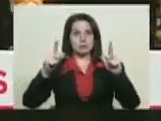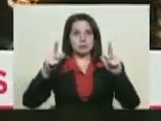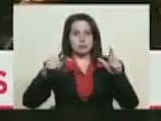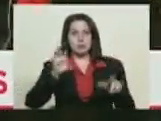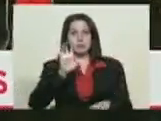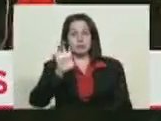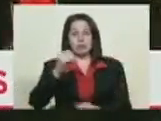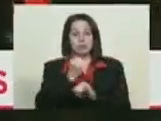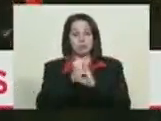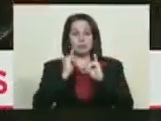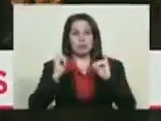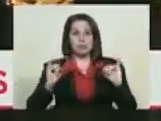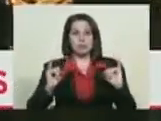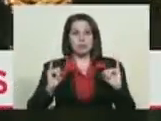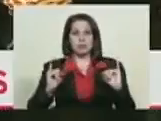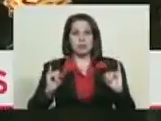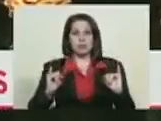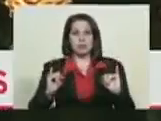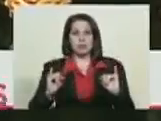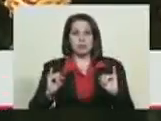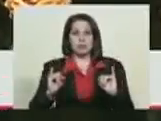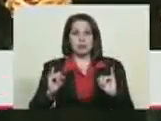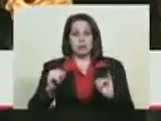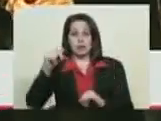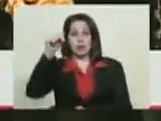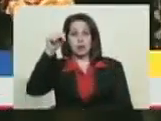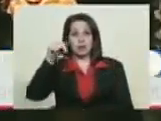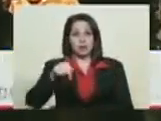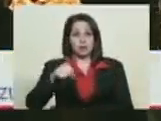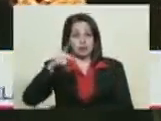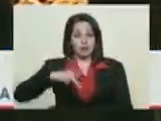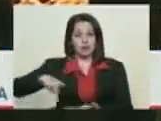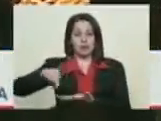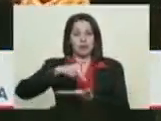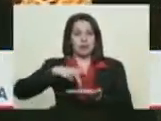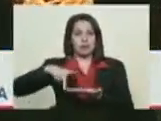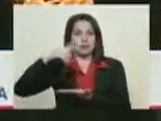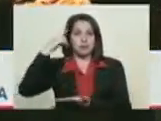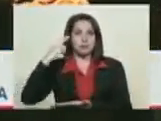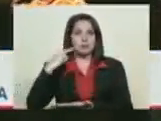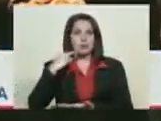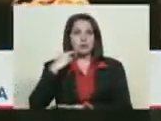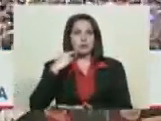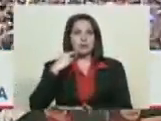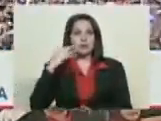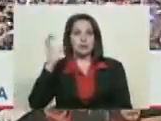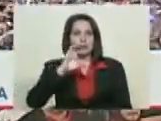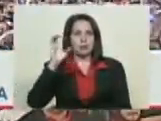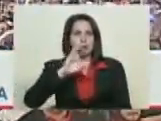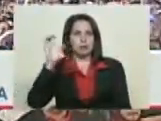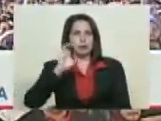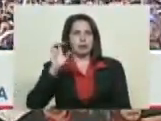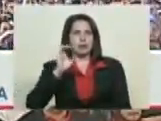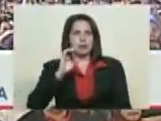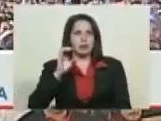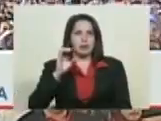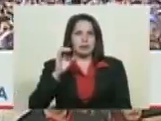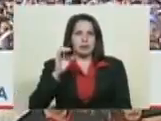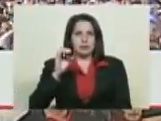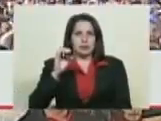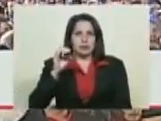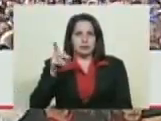país independiente, aquí en la Plaza Bolívar de Caracas. Esta plaza histórica que ha